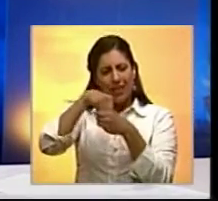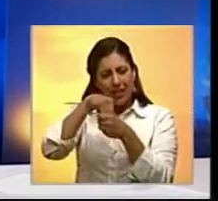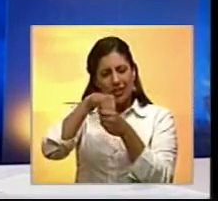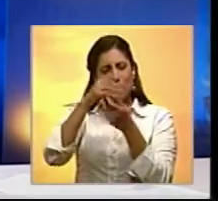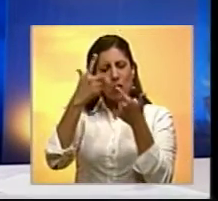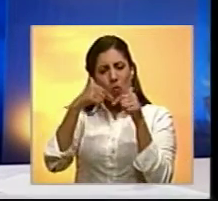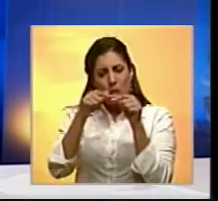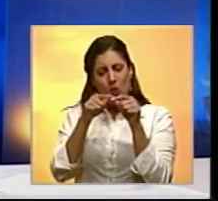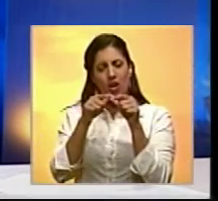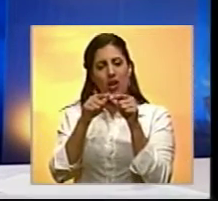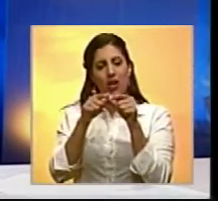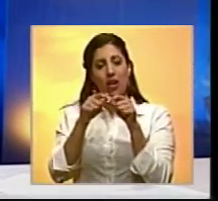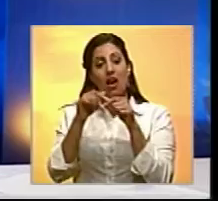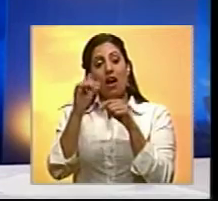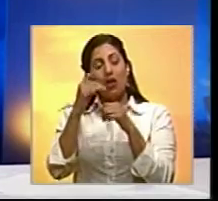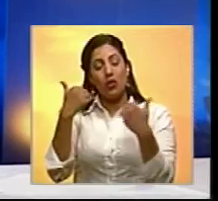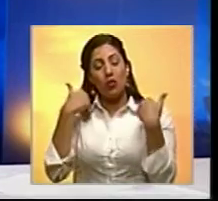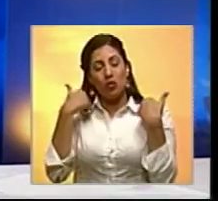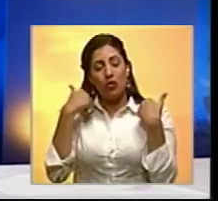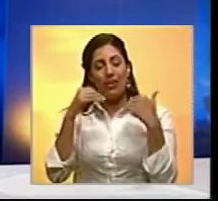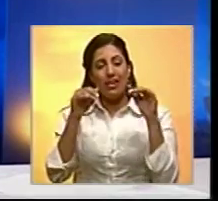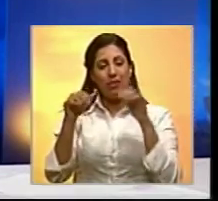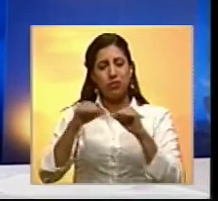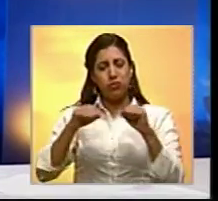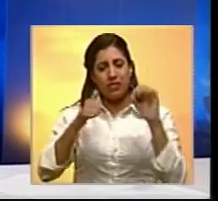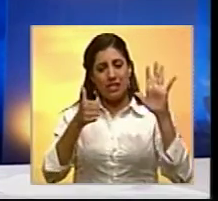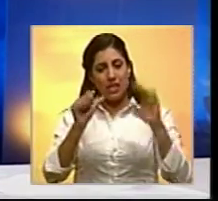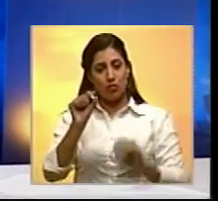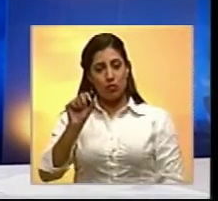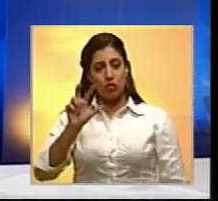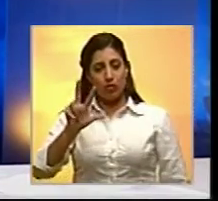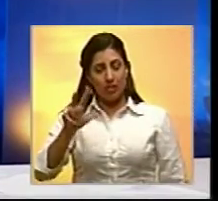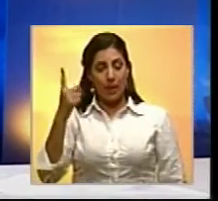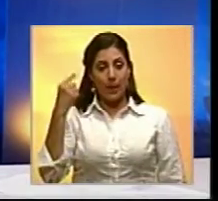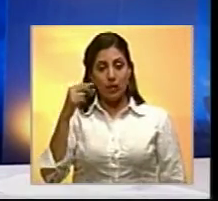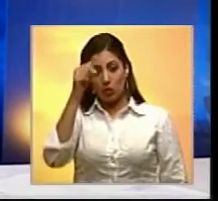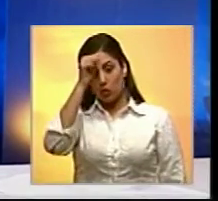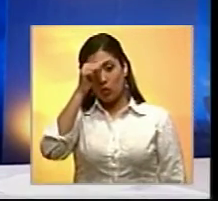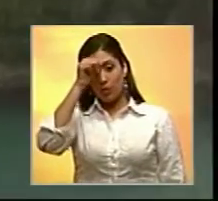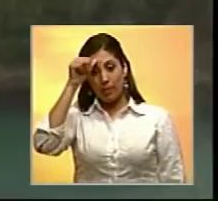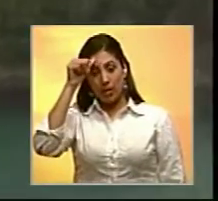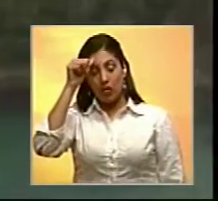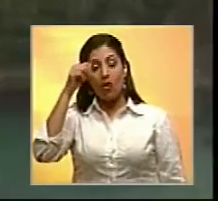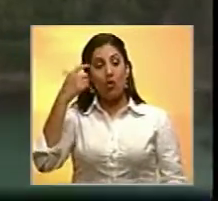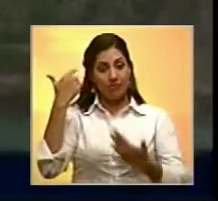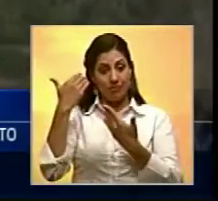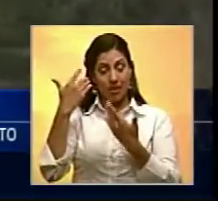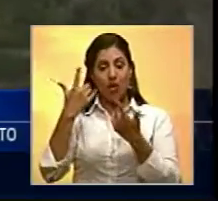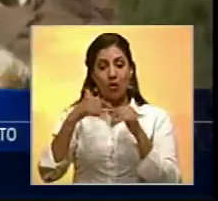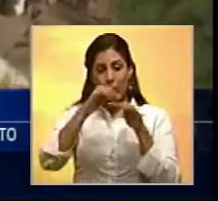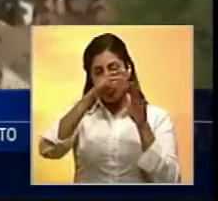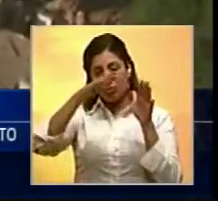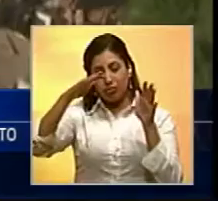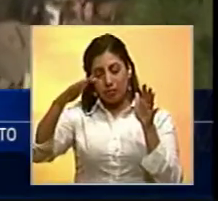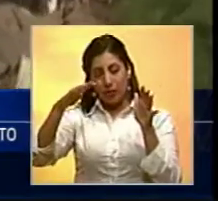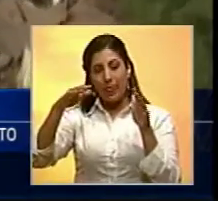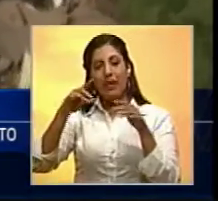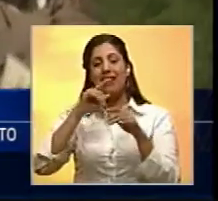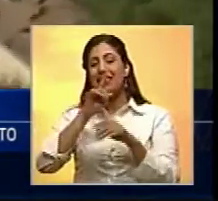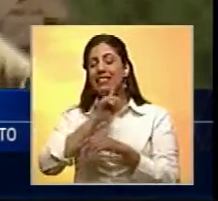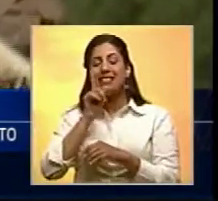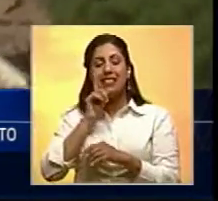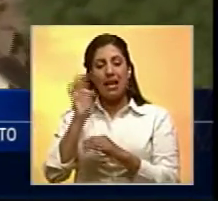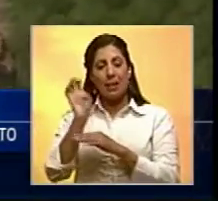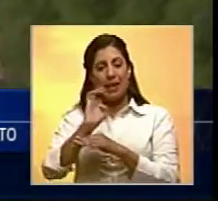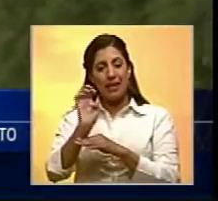ciudad de Kaikoura, lugar azotado por un sismo de 6.3 el pasado domingo. La región del Canterbury fue